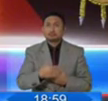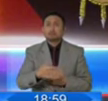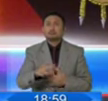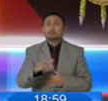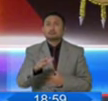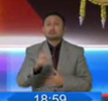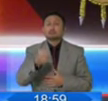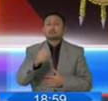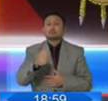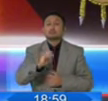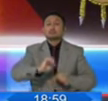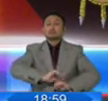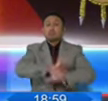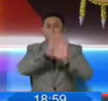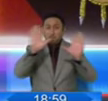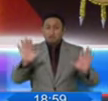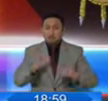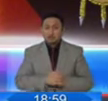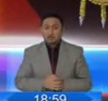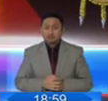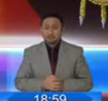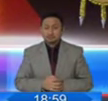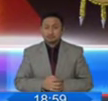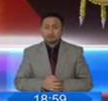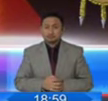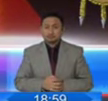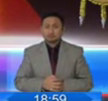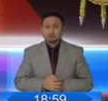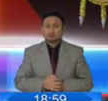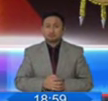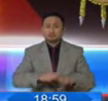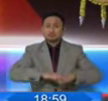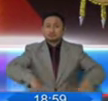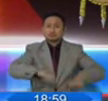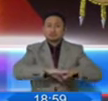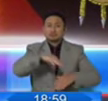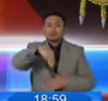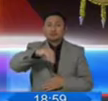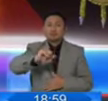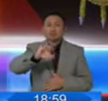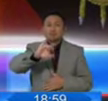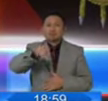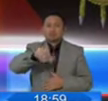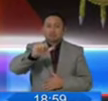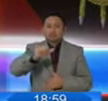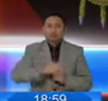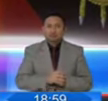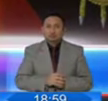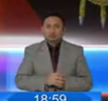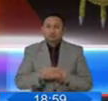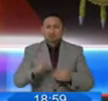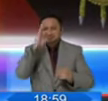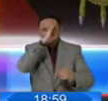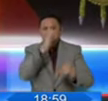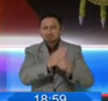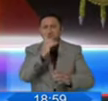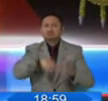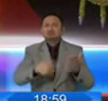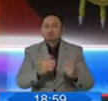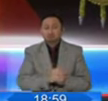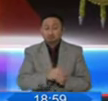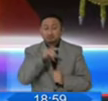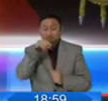las 10 de la mañana en el Salón Mejía Leguerica, con la finalidad de dar a